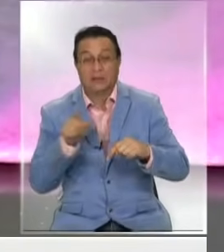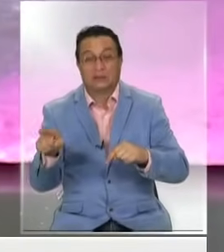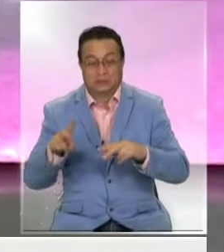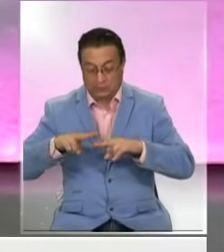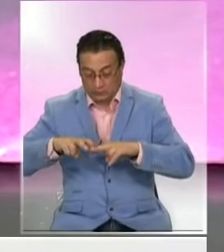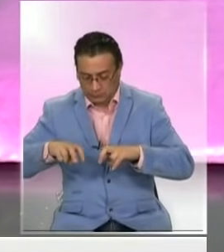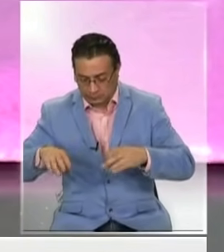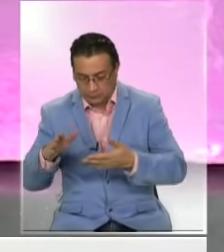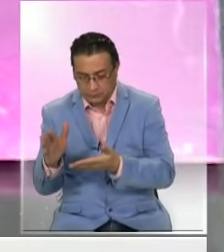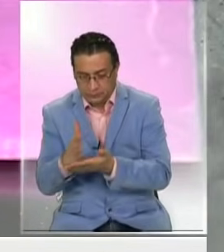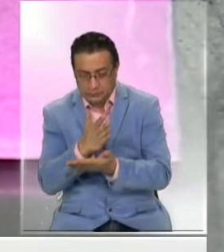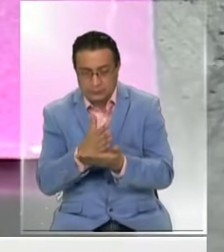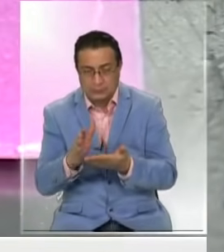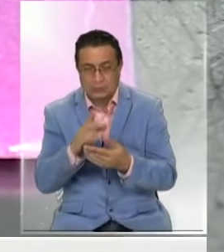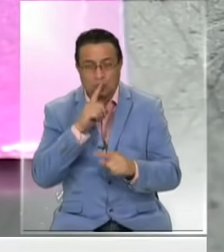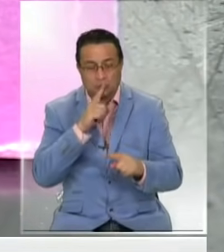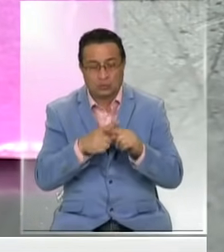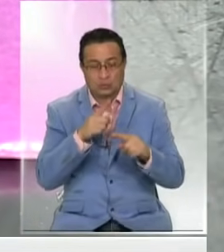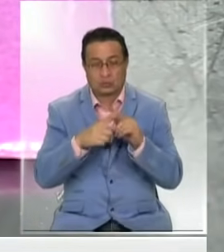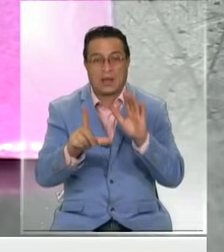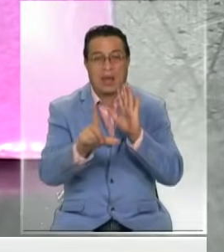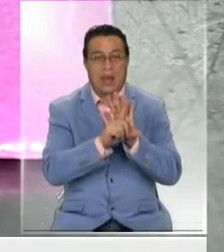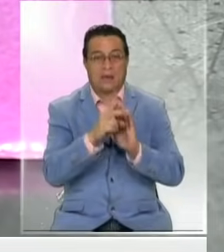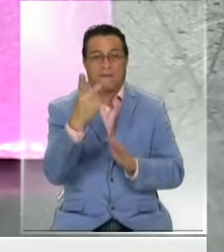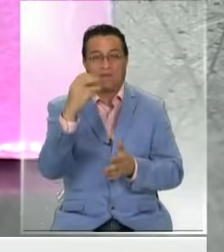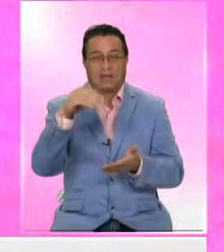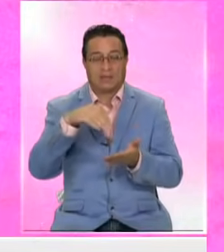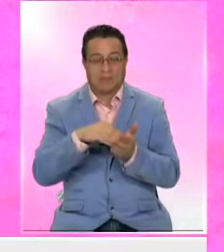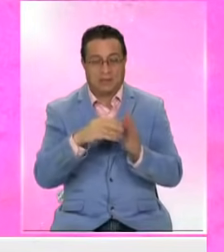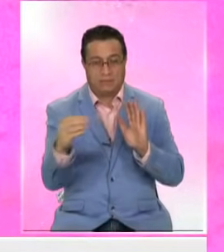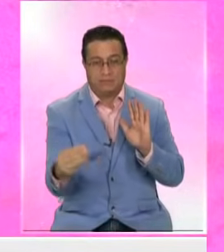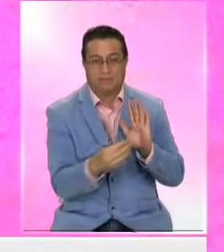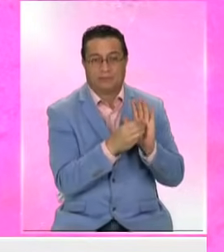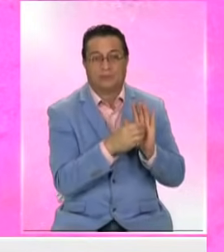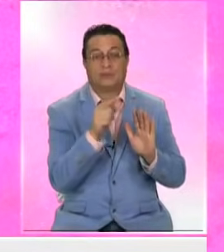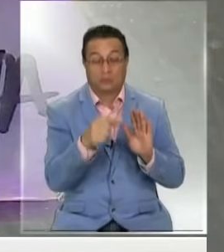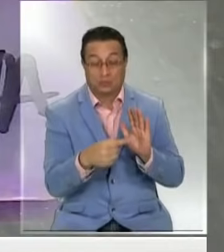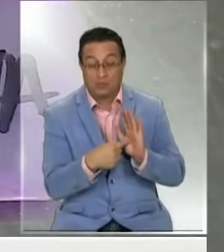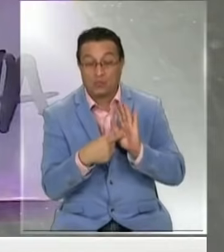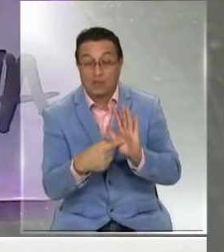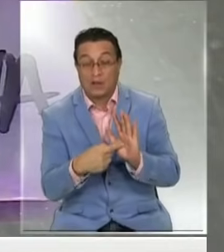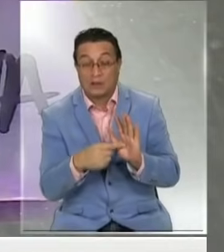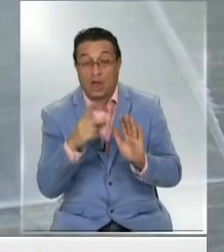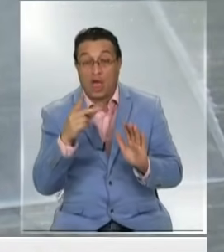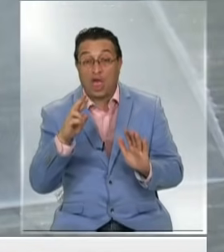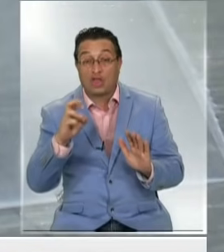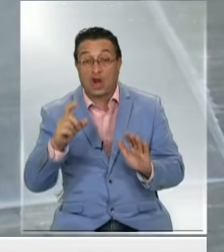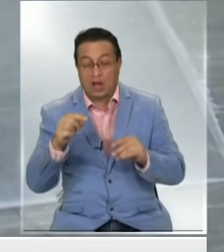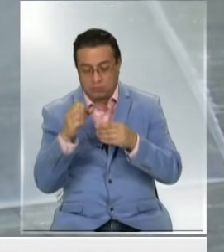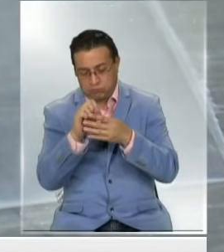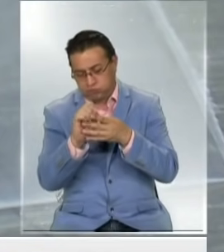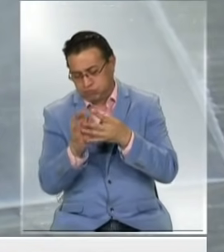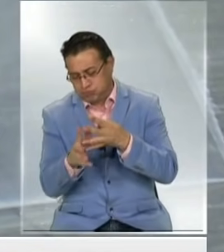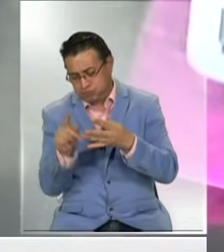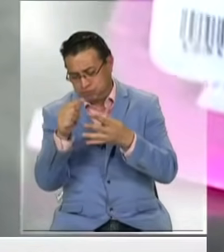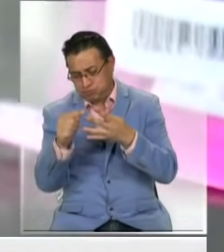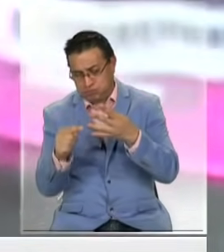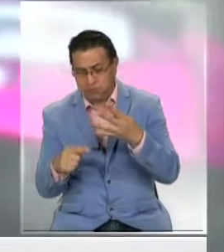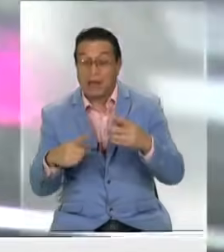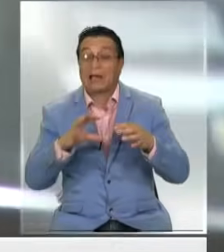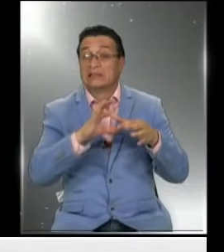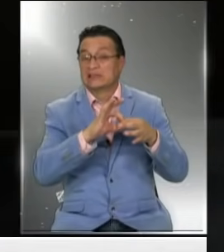sean o no clasificadas en la Ley 20.000. Cada muestra de droga, un abanico de sustancias, una historia